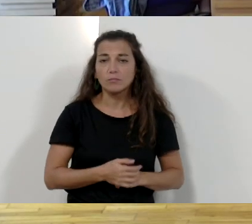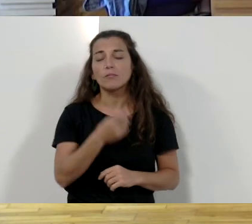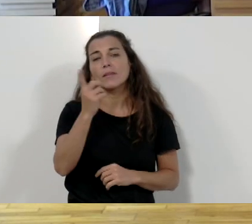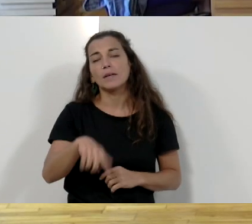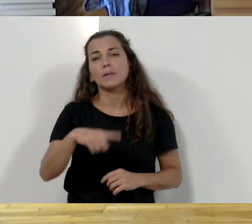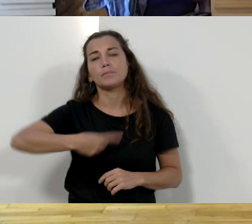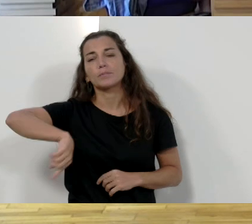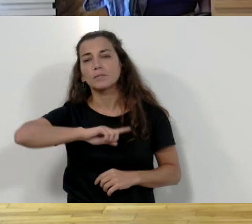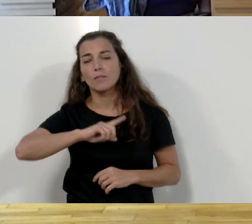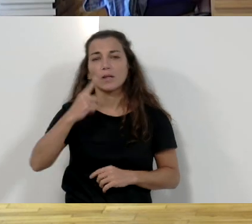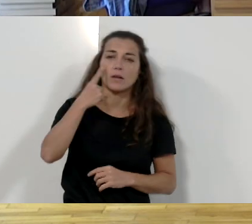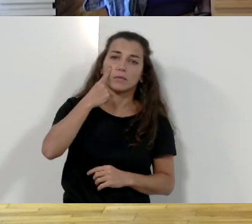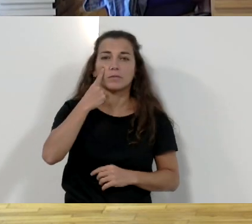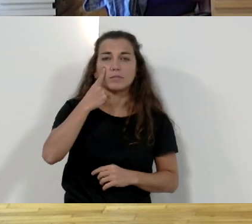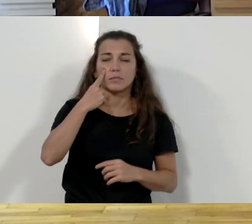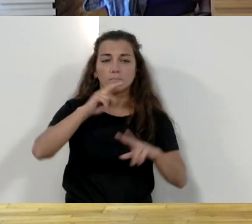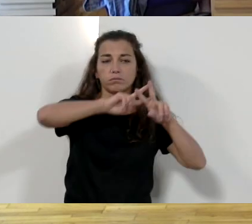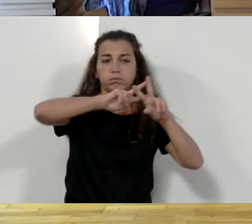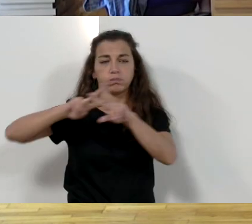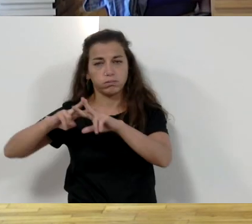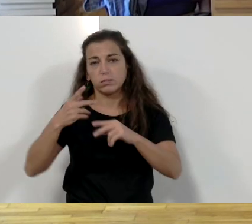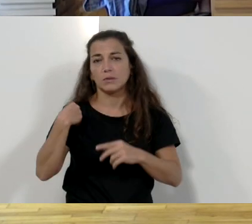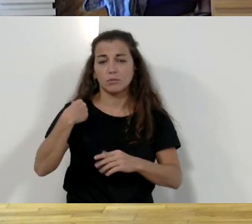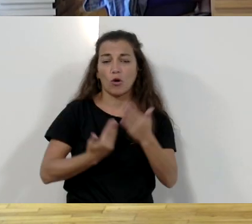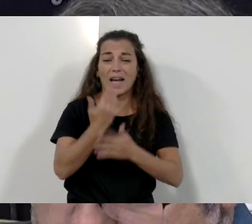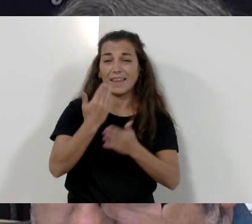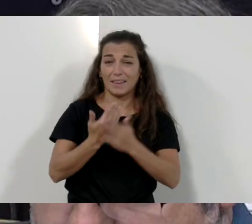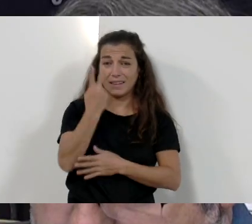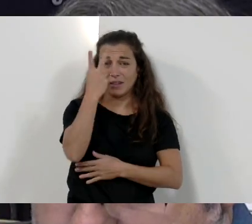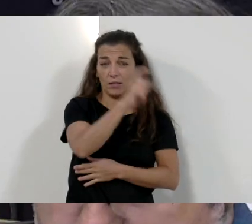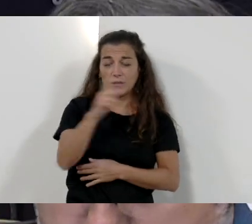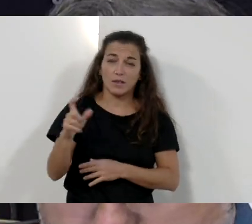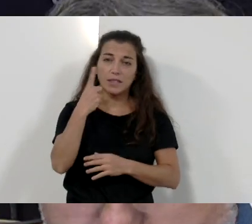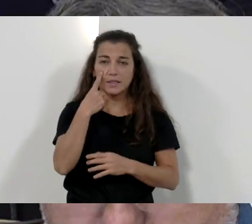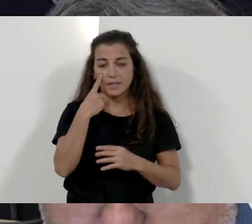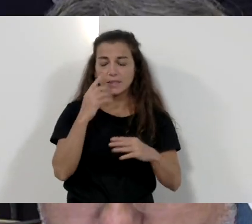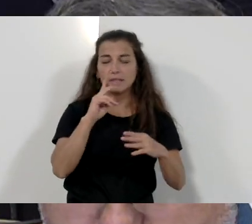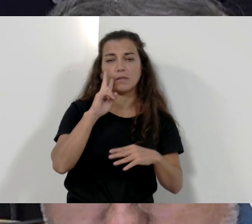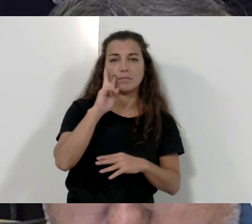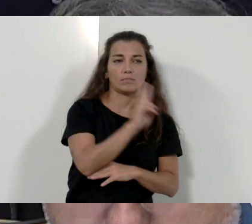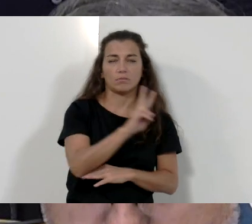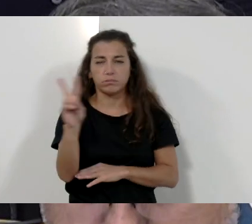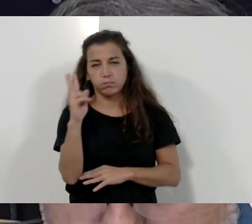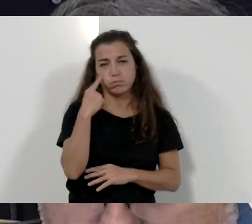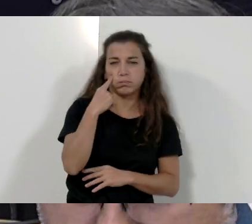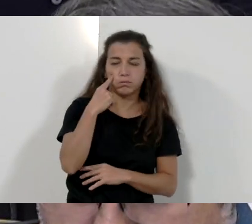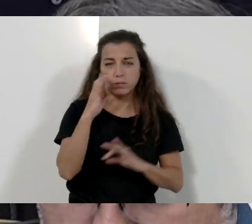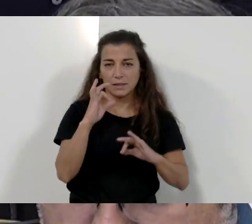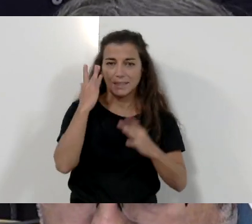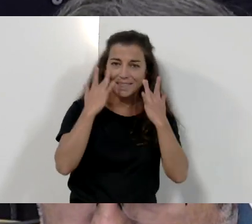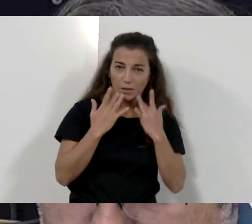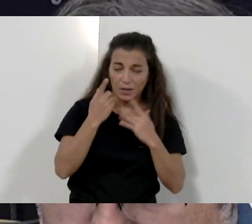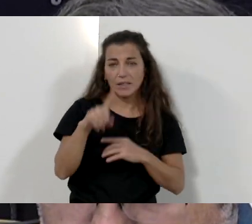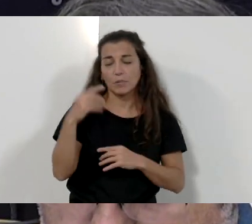intensivo de inspección, como digo, con dos inspectores de limpieza viaria, pero además con ese servicio de inspección de policía local que tanto nos